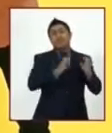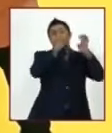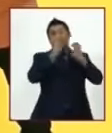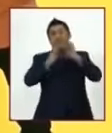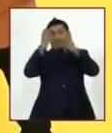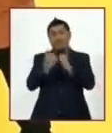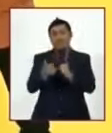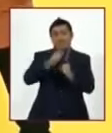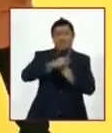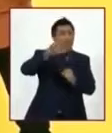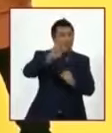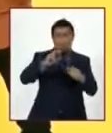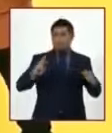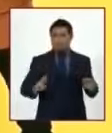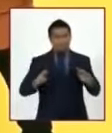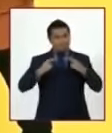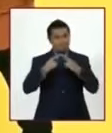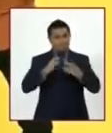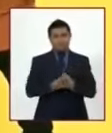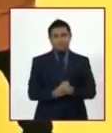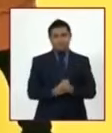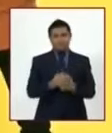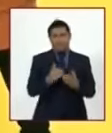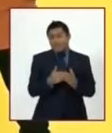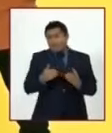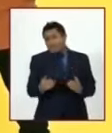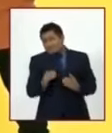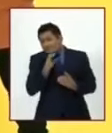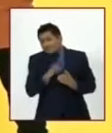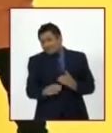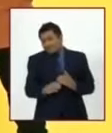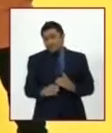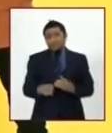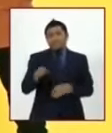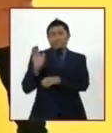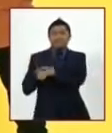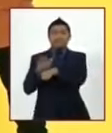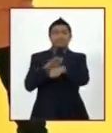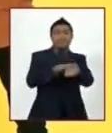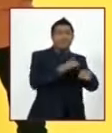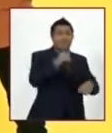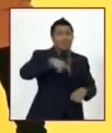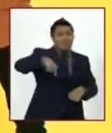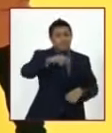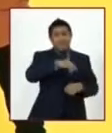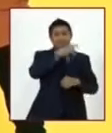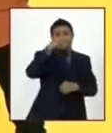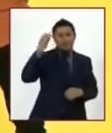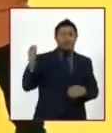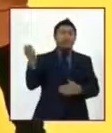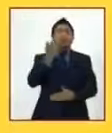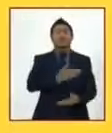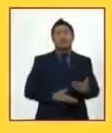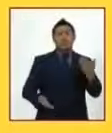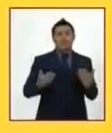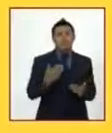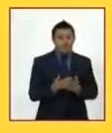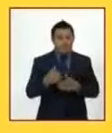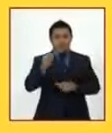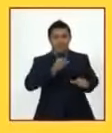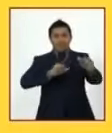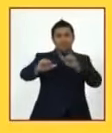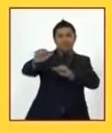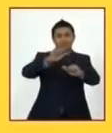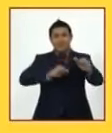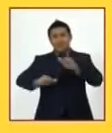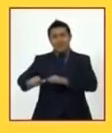Antes de finalizar, nuevamente les hacemos un llamado para que fomenten la empatía y el respeto con sus familiares. Debe ser